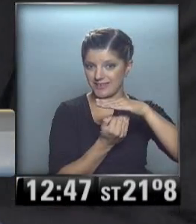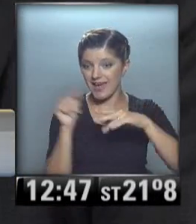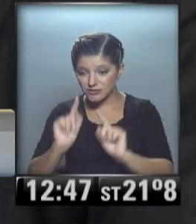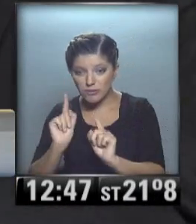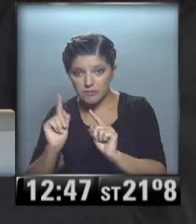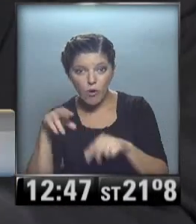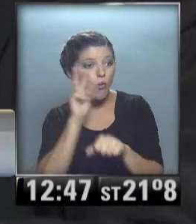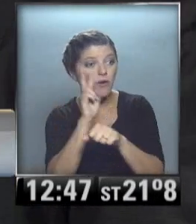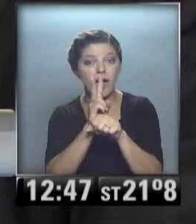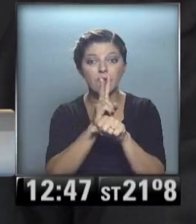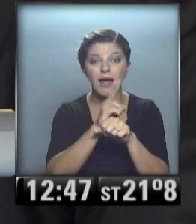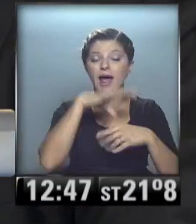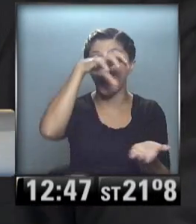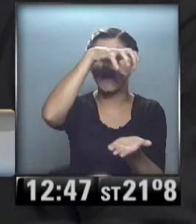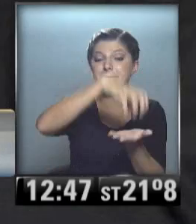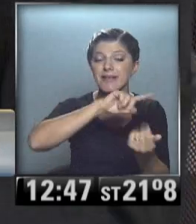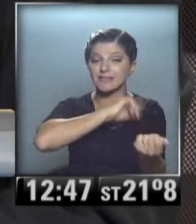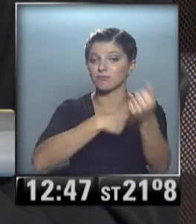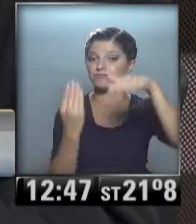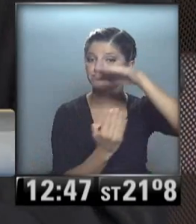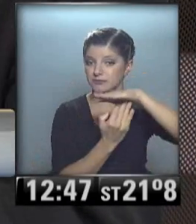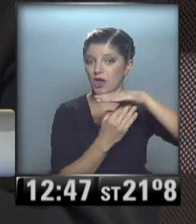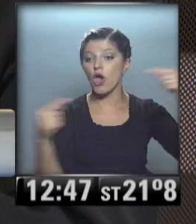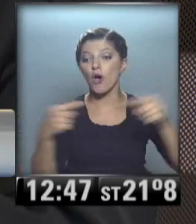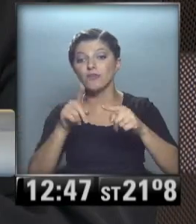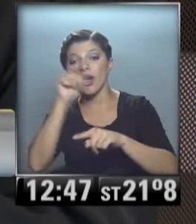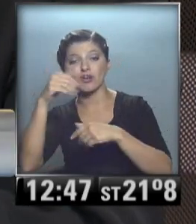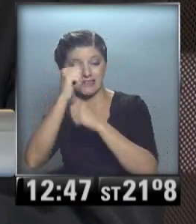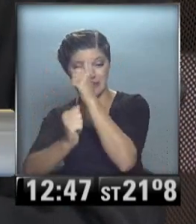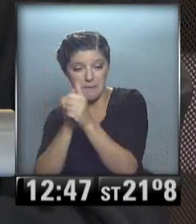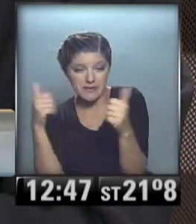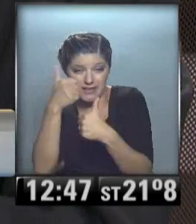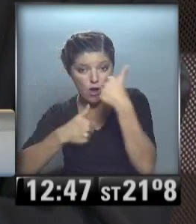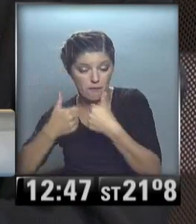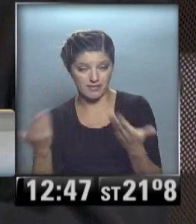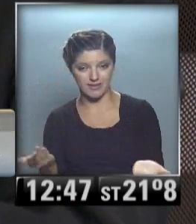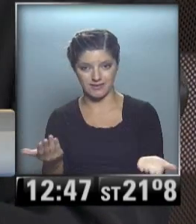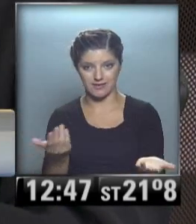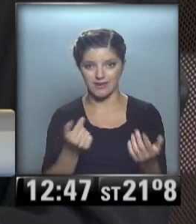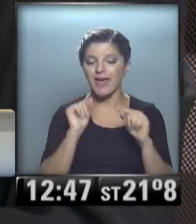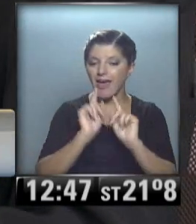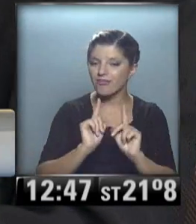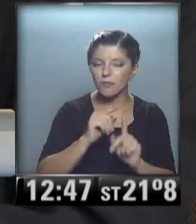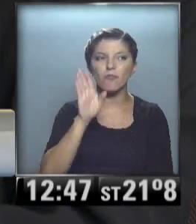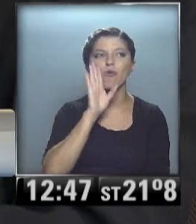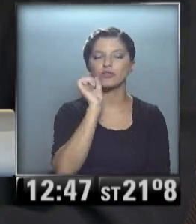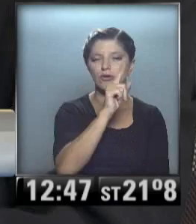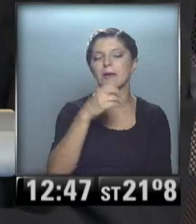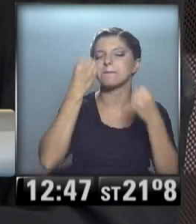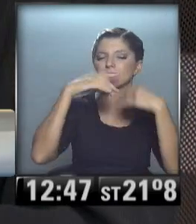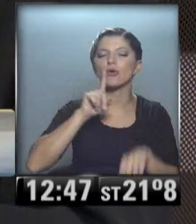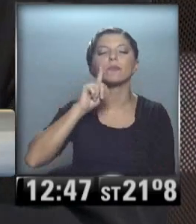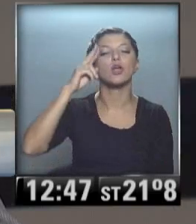monopolios y en contra de la competencia. Bueno, esto que ocurrió en Estados Unidos, toda lo que se inició en los 80